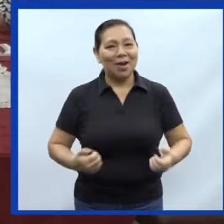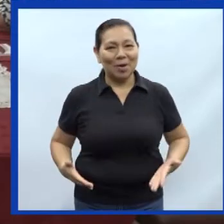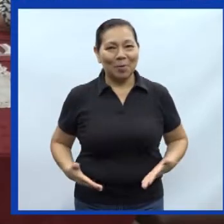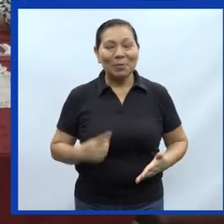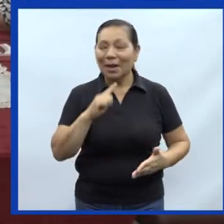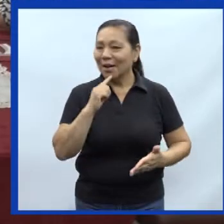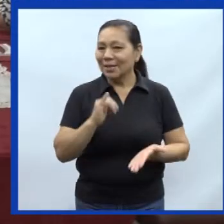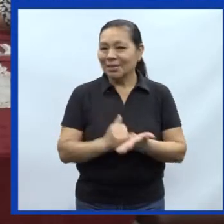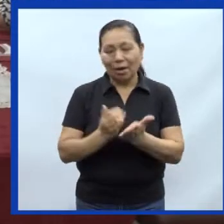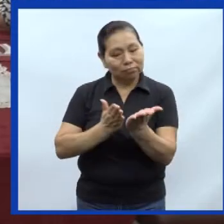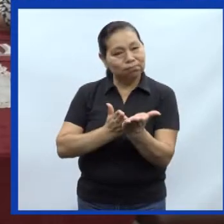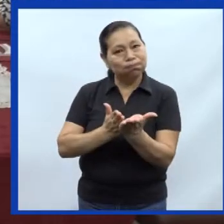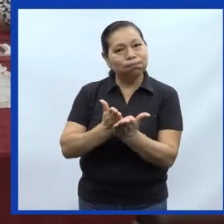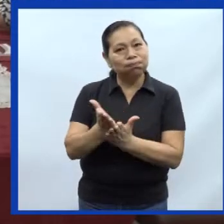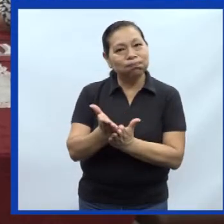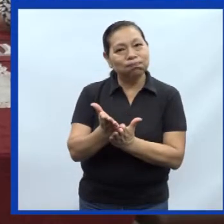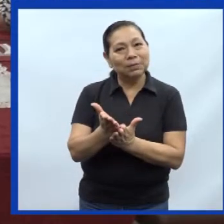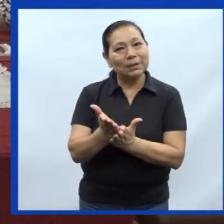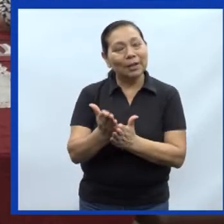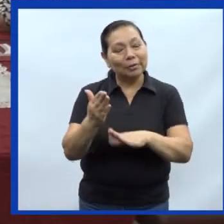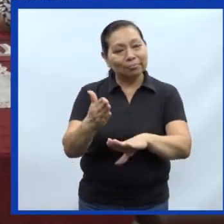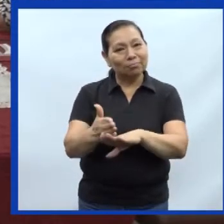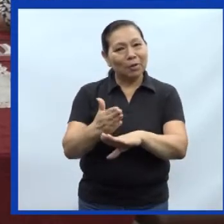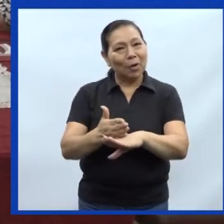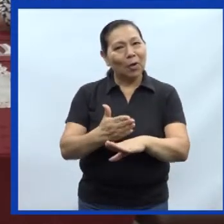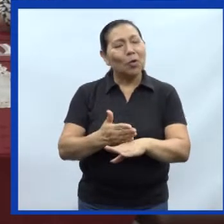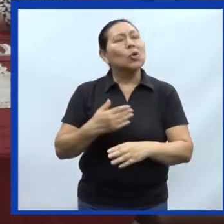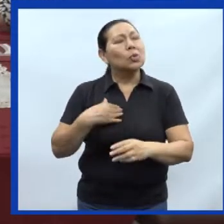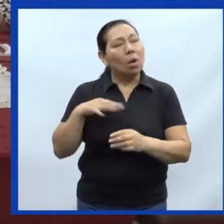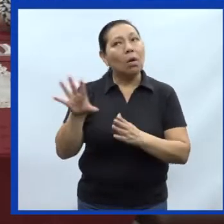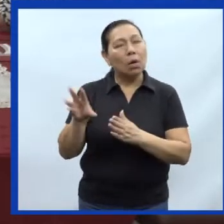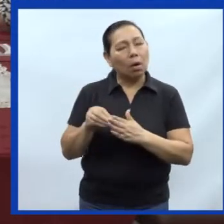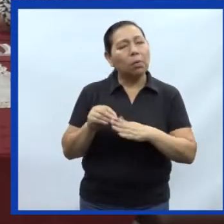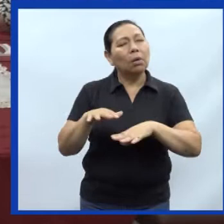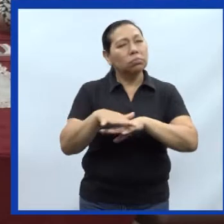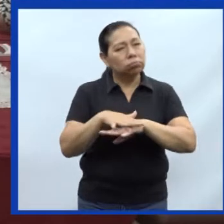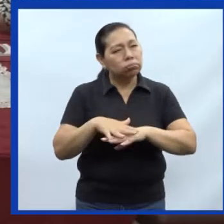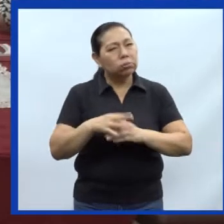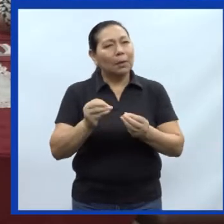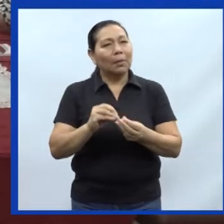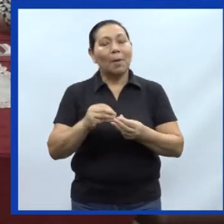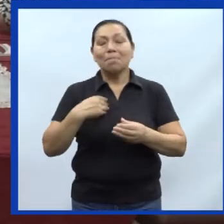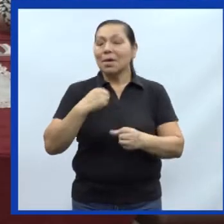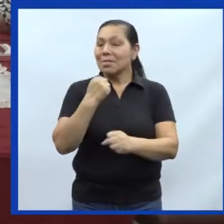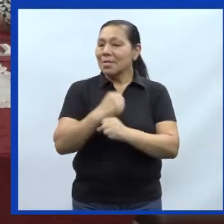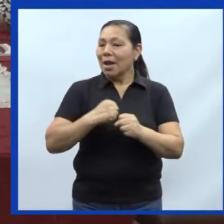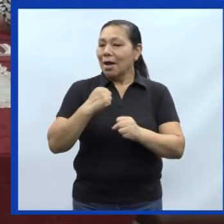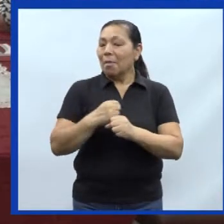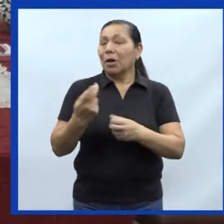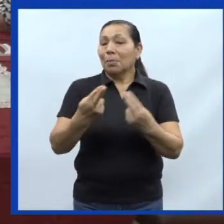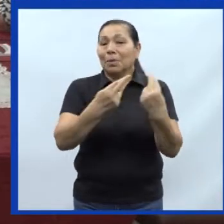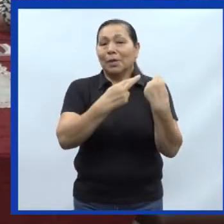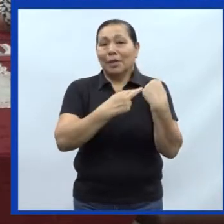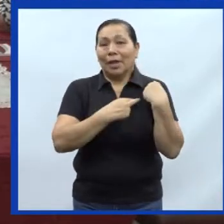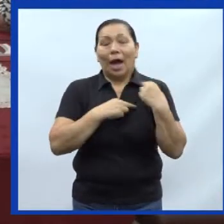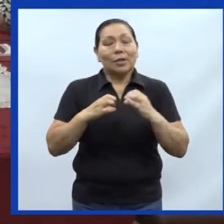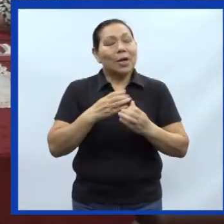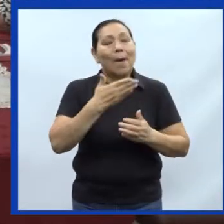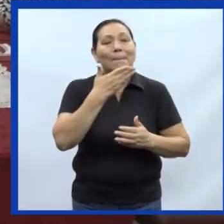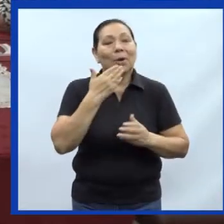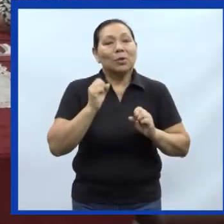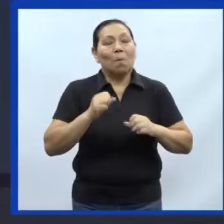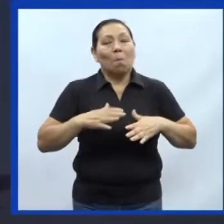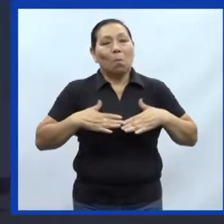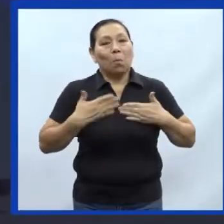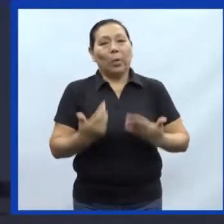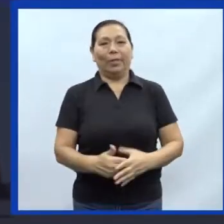línea es la que desarrollé todos mis pasos, tratando de hacer que el trabajo que se me asignaba, hacerlo lo mejor